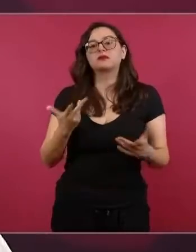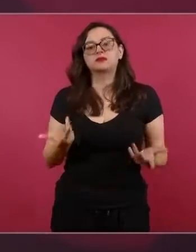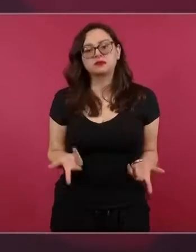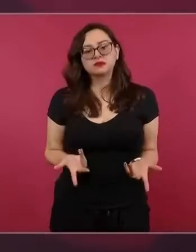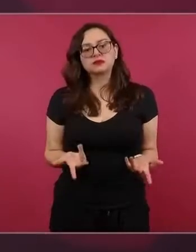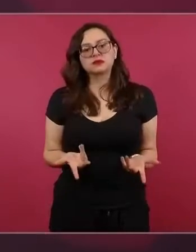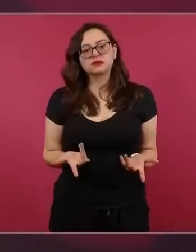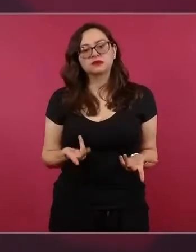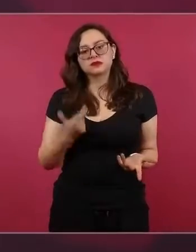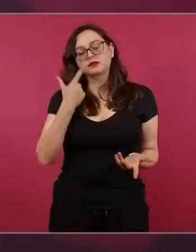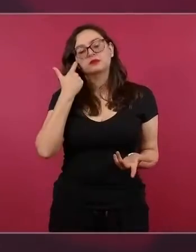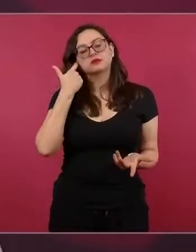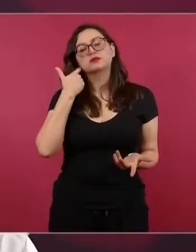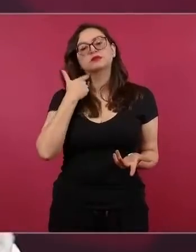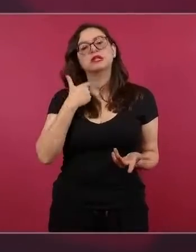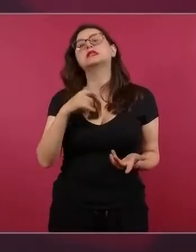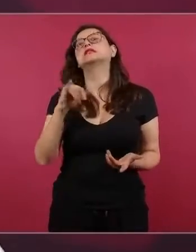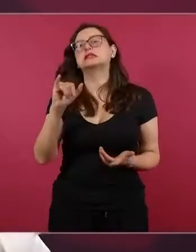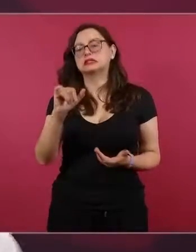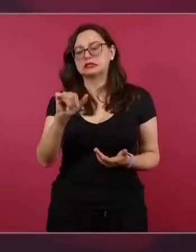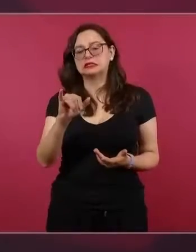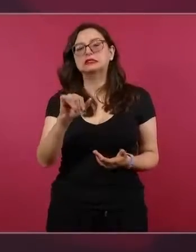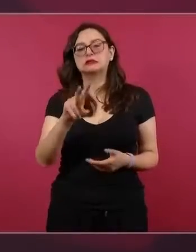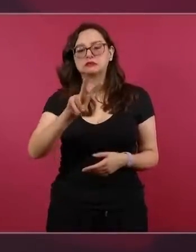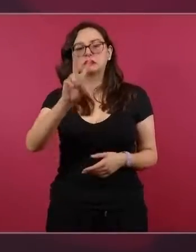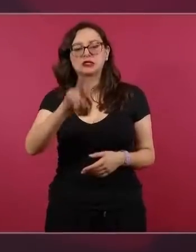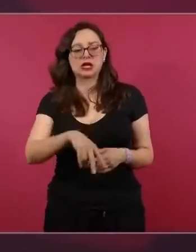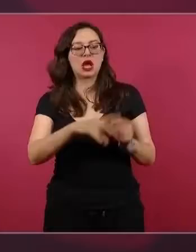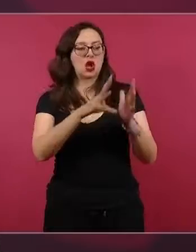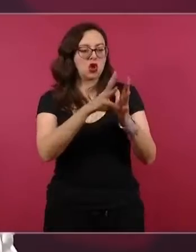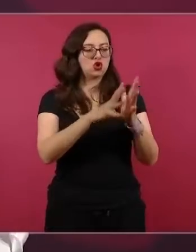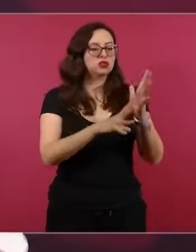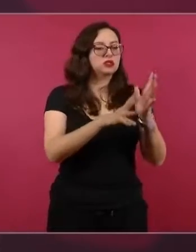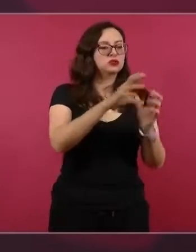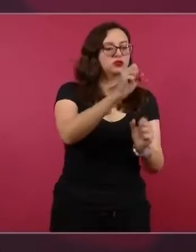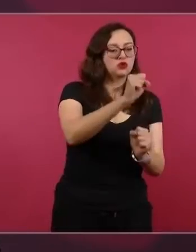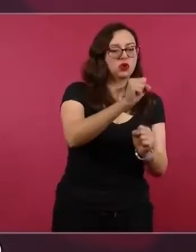si bien en la jerarquía normativa están a la par,